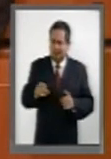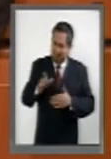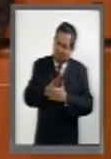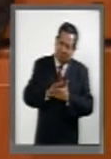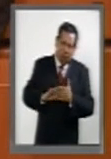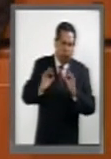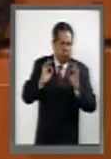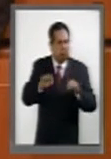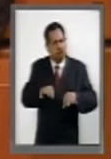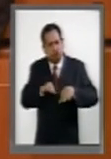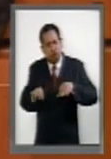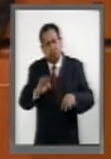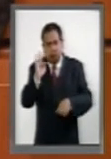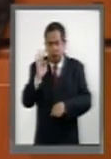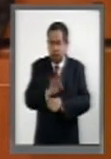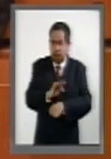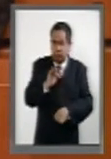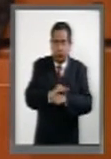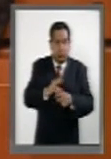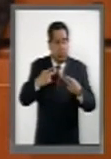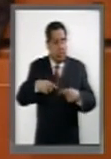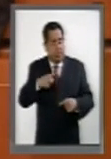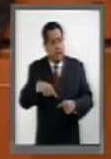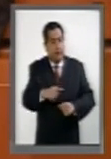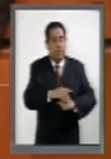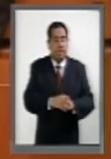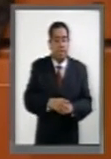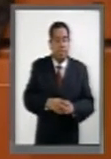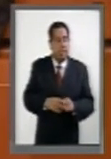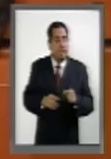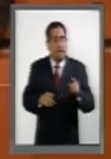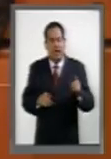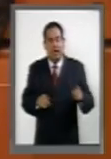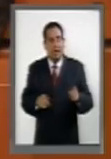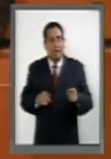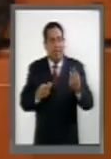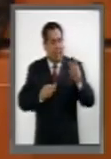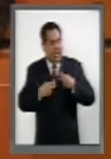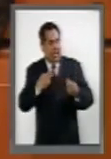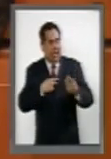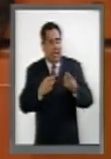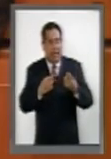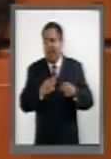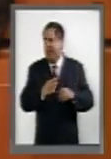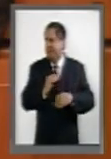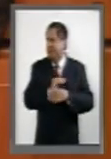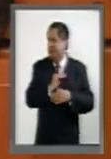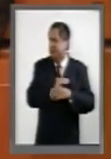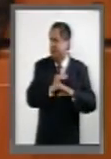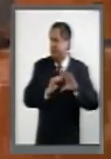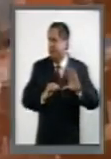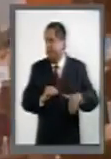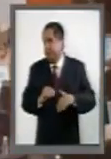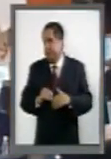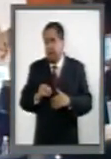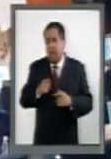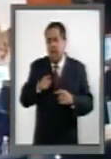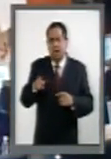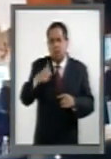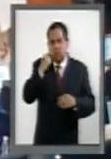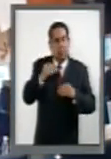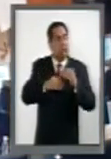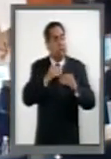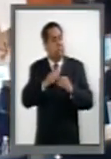que procuraba el bienestar de los demás. Tenía oídos sordos ante la provocación, evitaba confrontarse